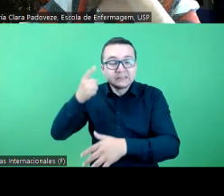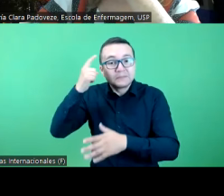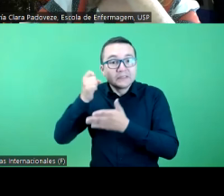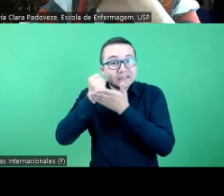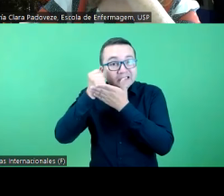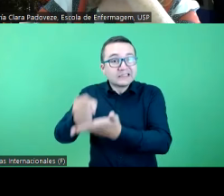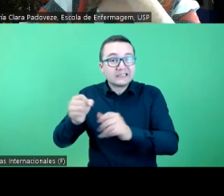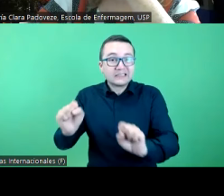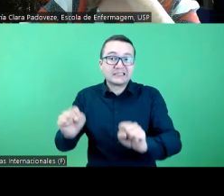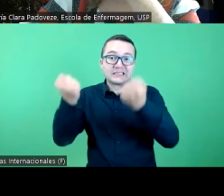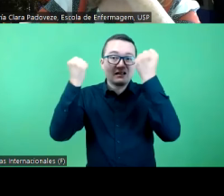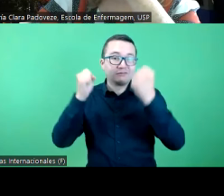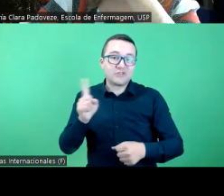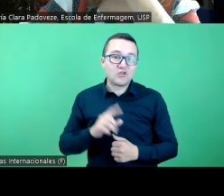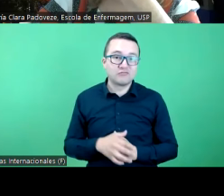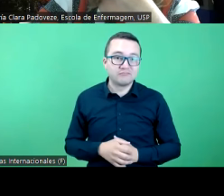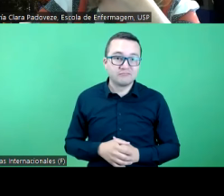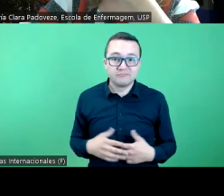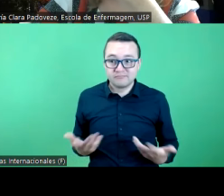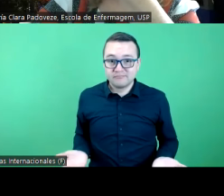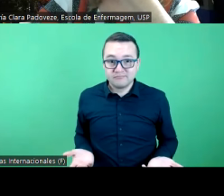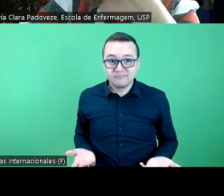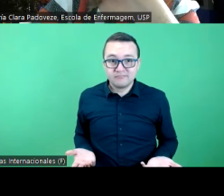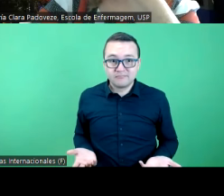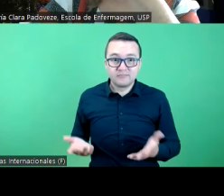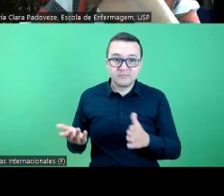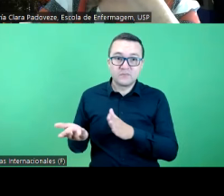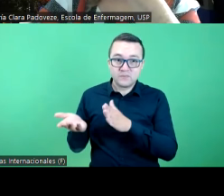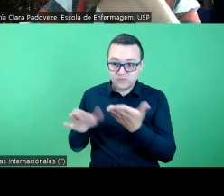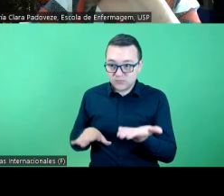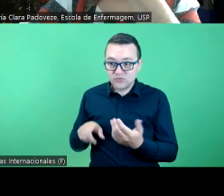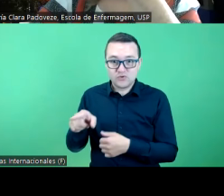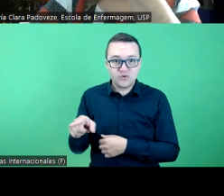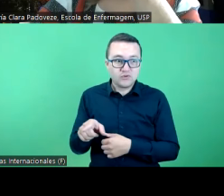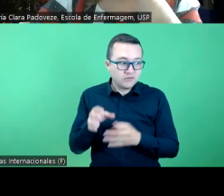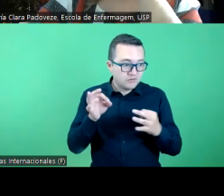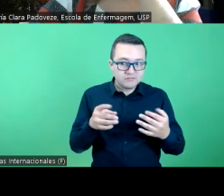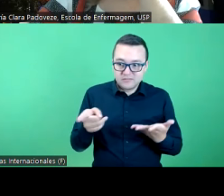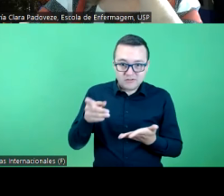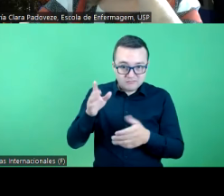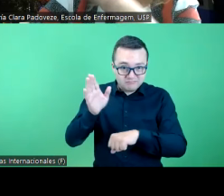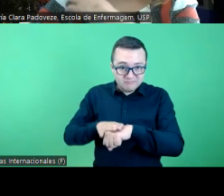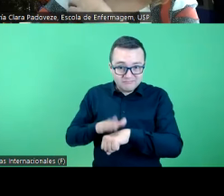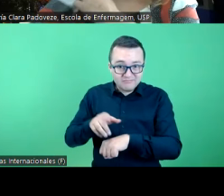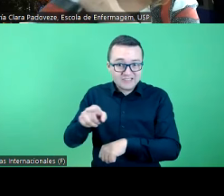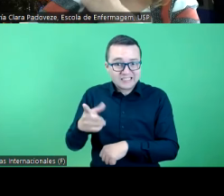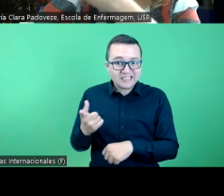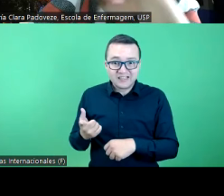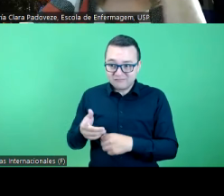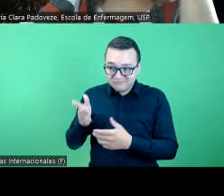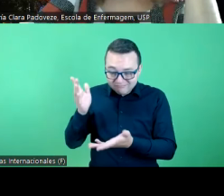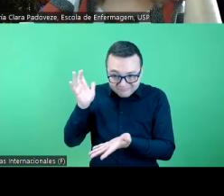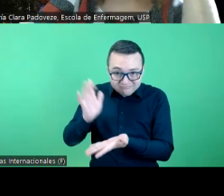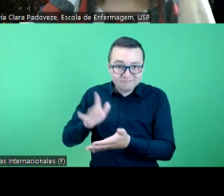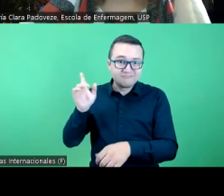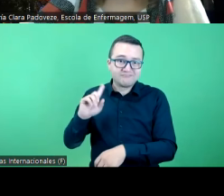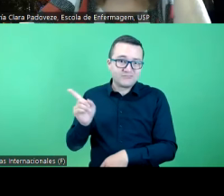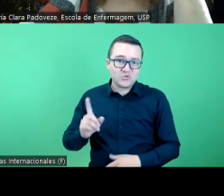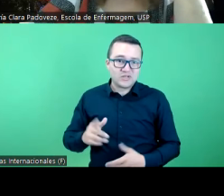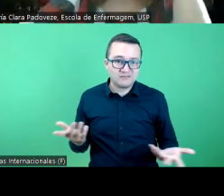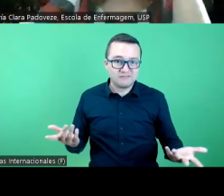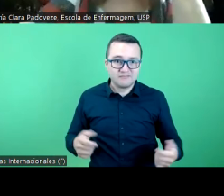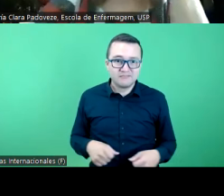dieron la muerte digna y humana que a él le correspondía. Durante 9 días, nos dejaron pasar